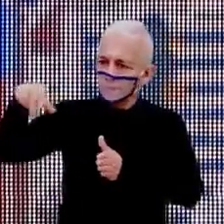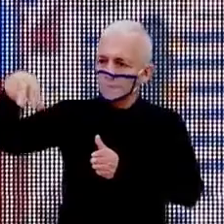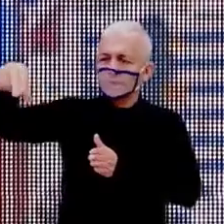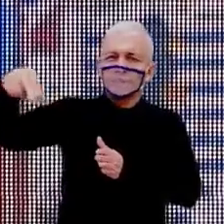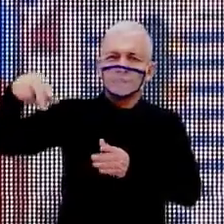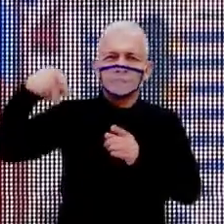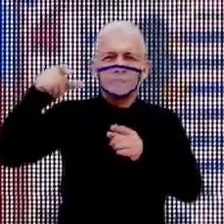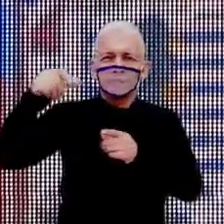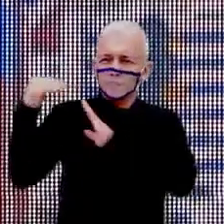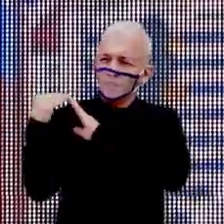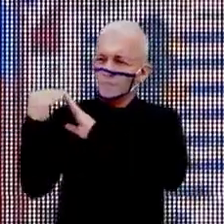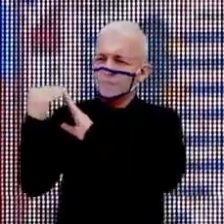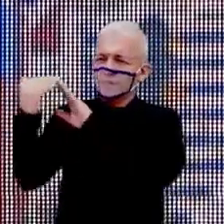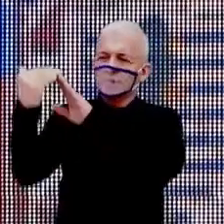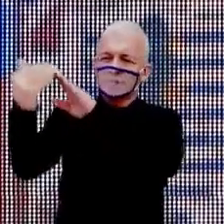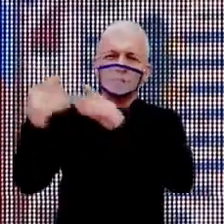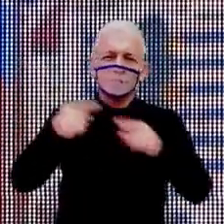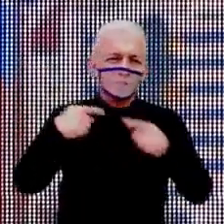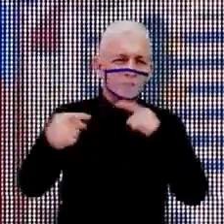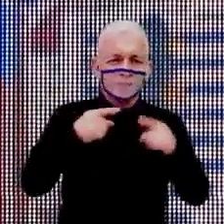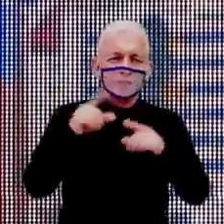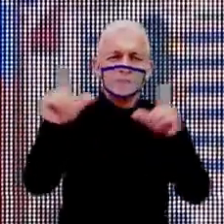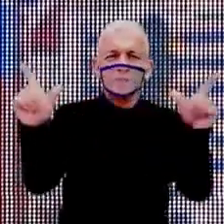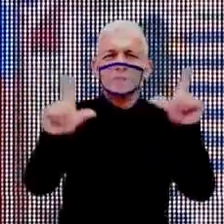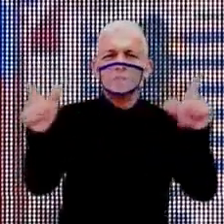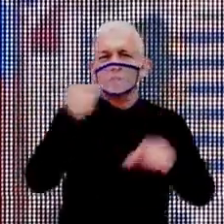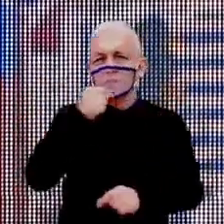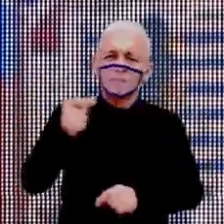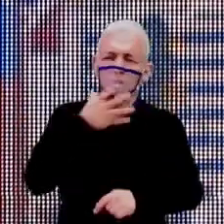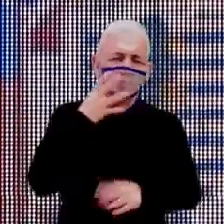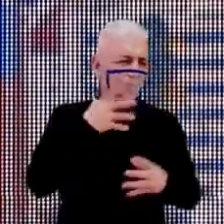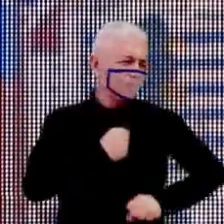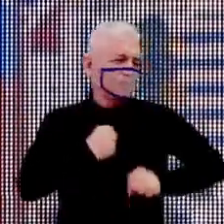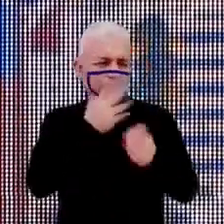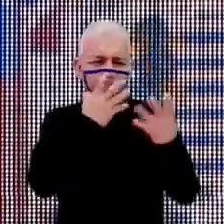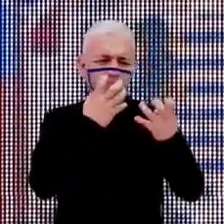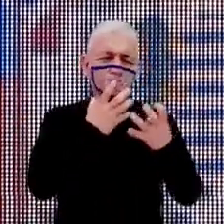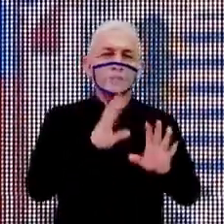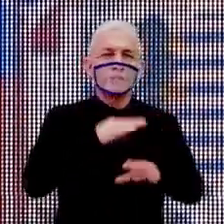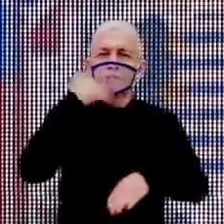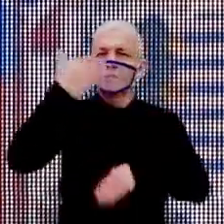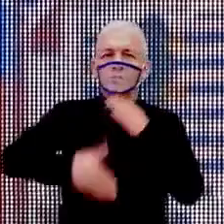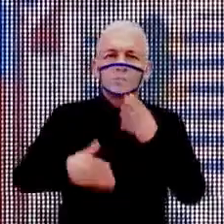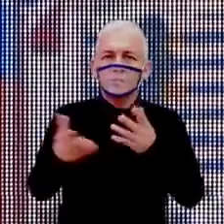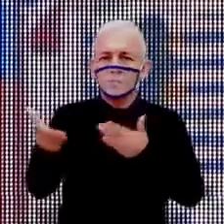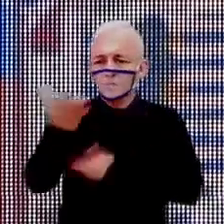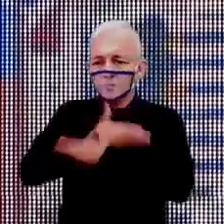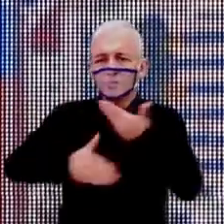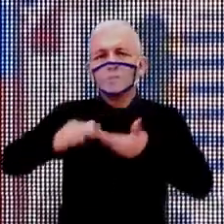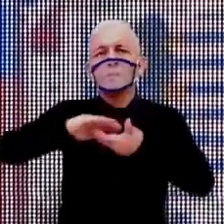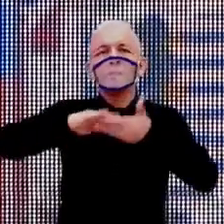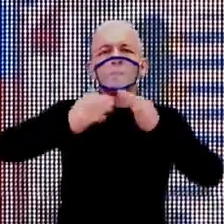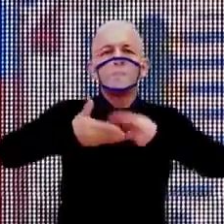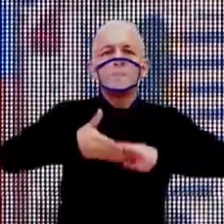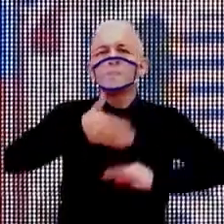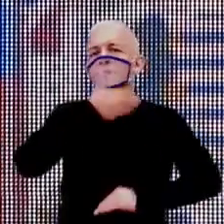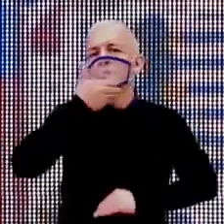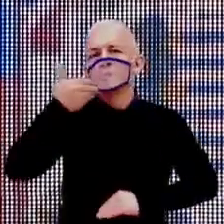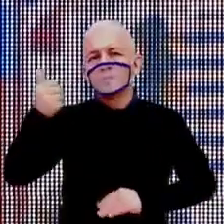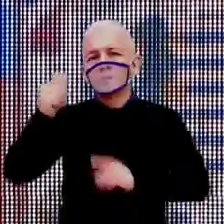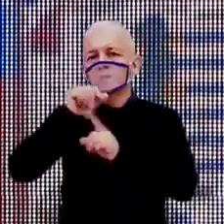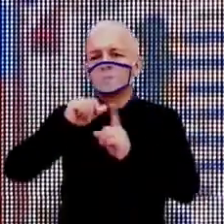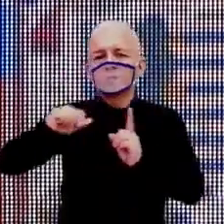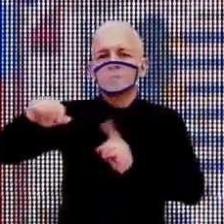peleas. Esto salía por radio, por televisión, todo eso se acabó. Se mejoró todo el